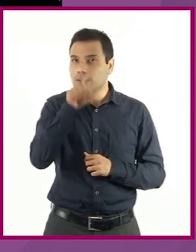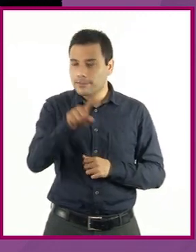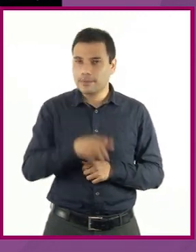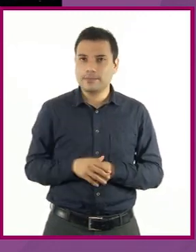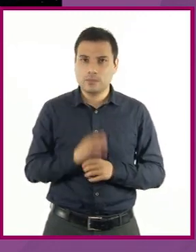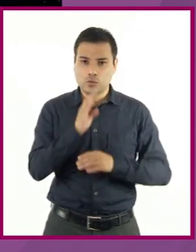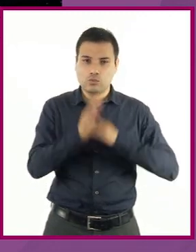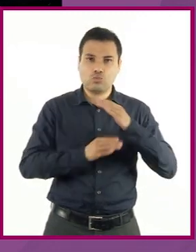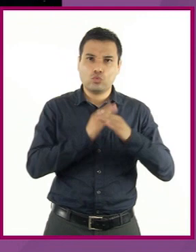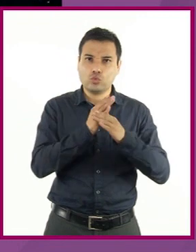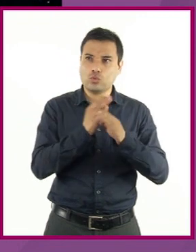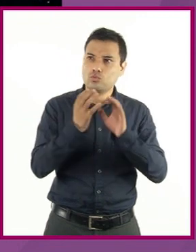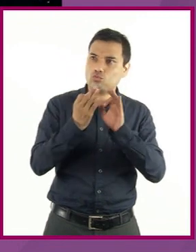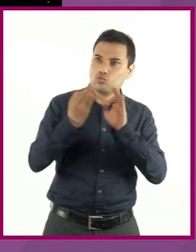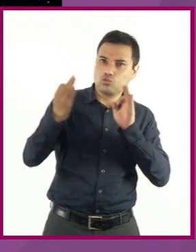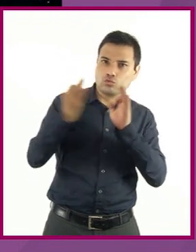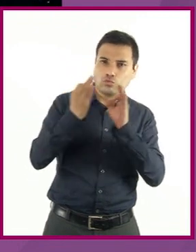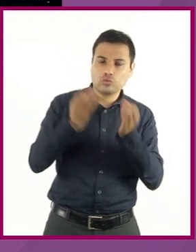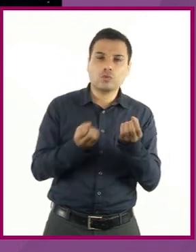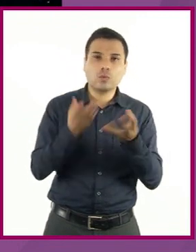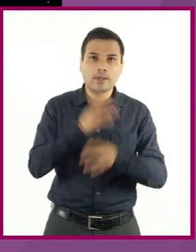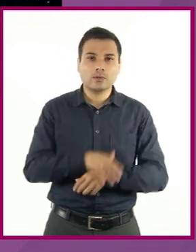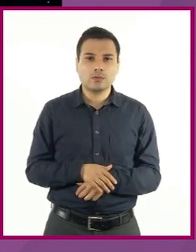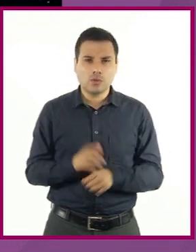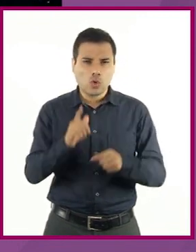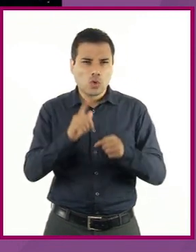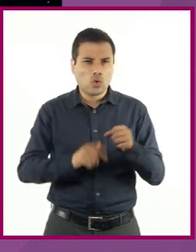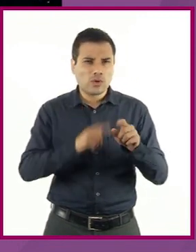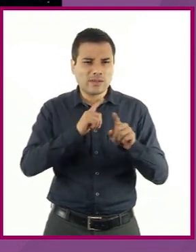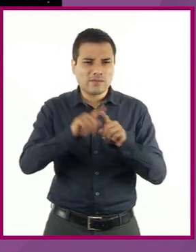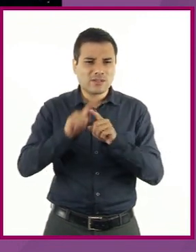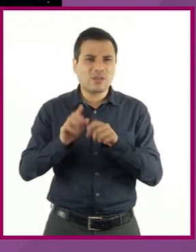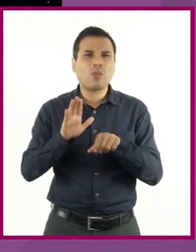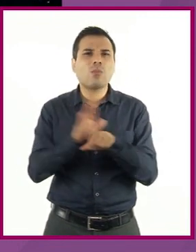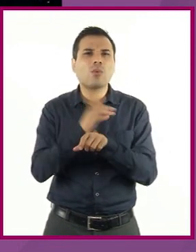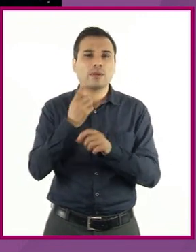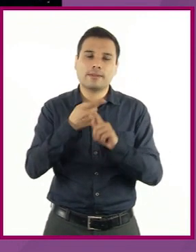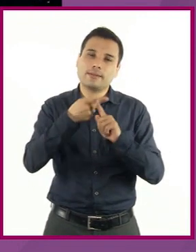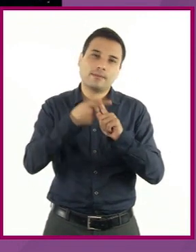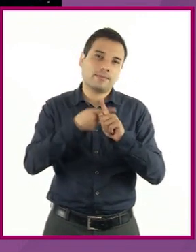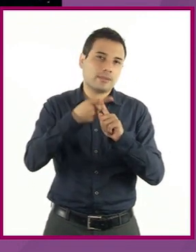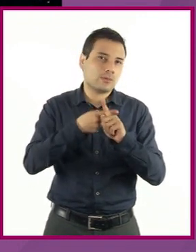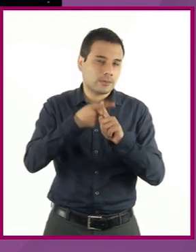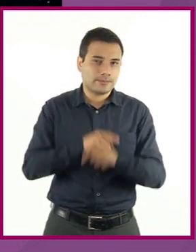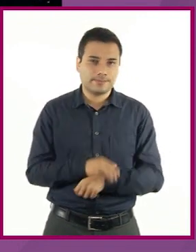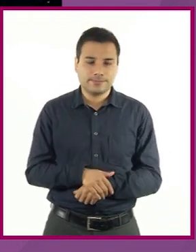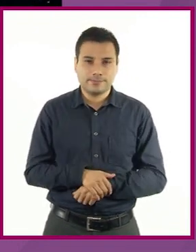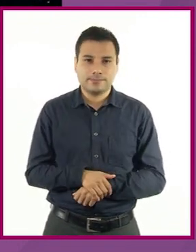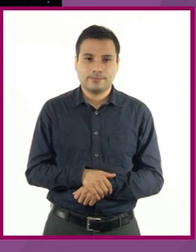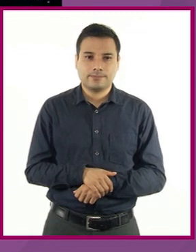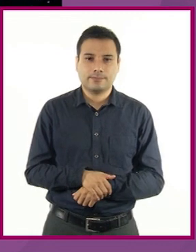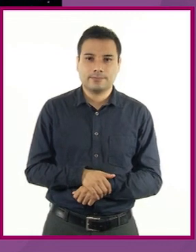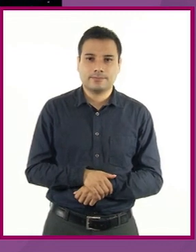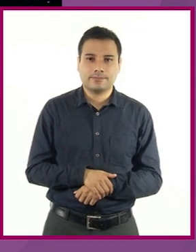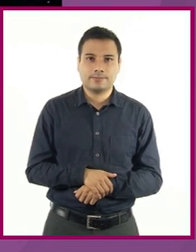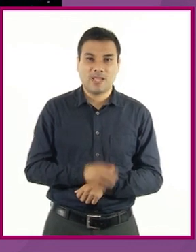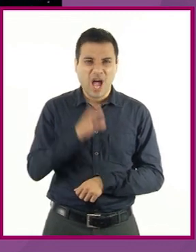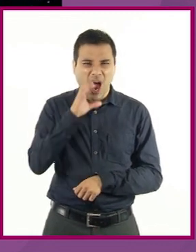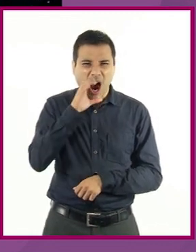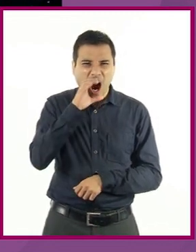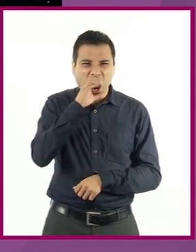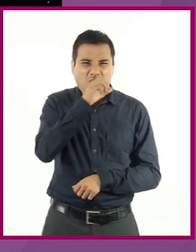se encuentran de la Tierra. La diferencia de colores se debe a su temperatura. Las estrellas más